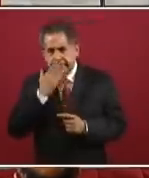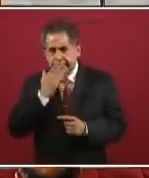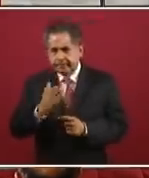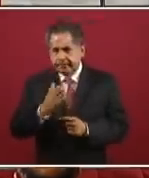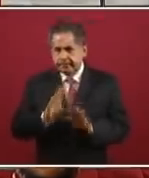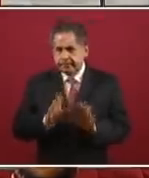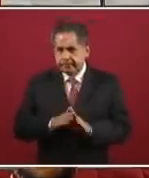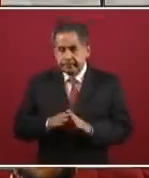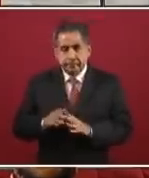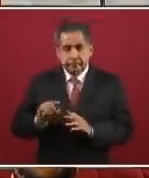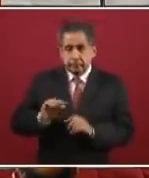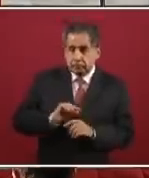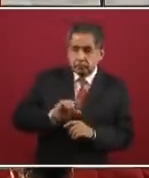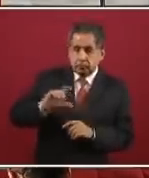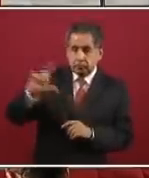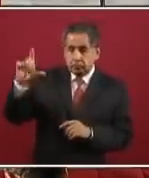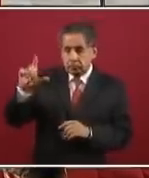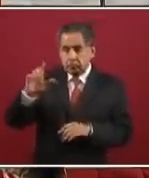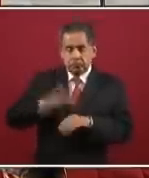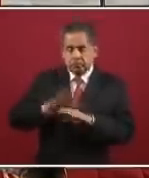de incremento mensual